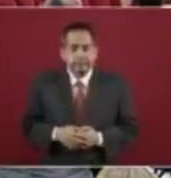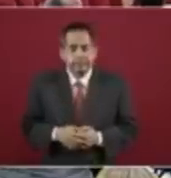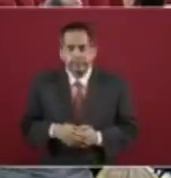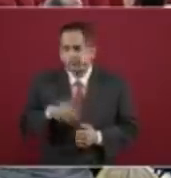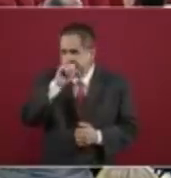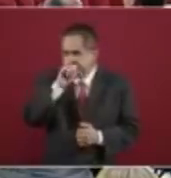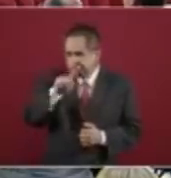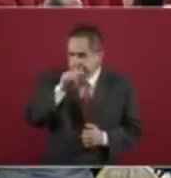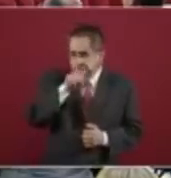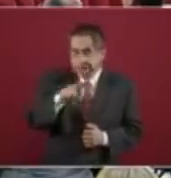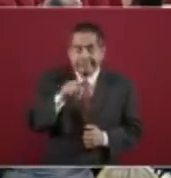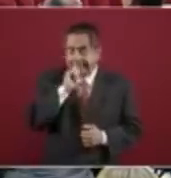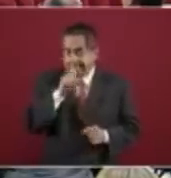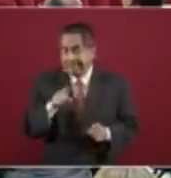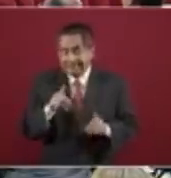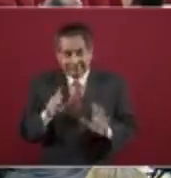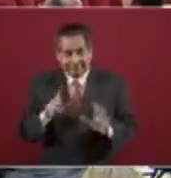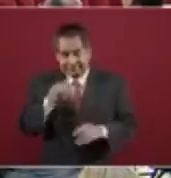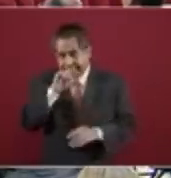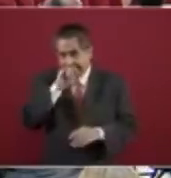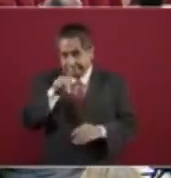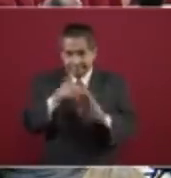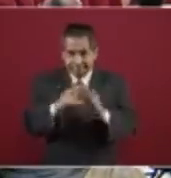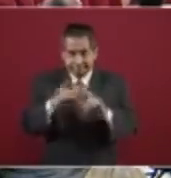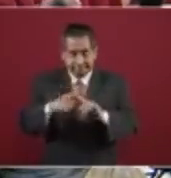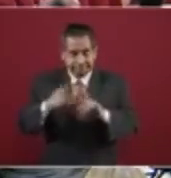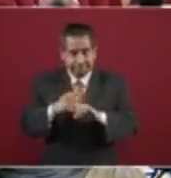Jalisco es otro estado